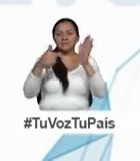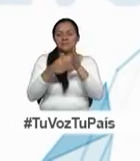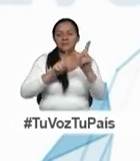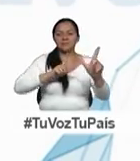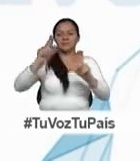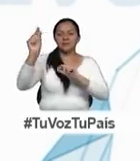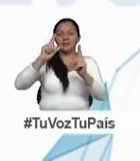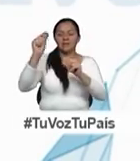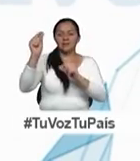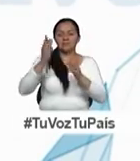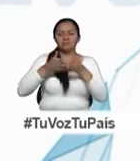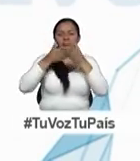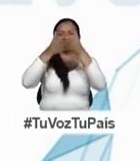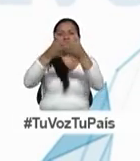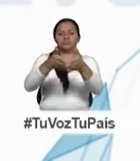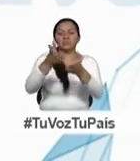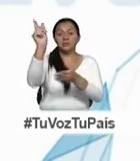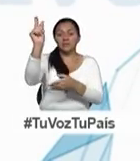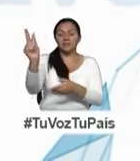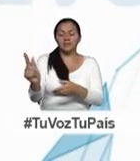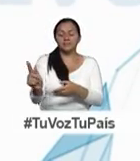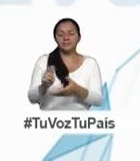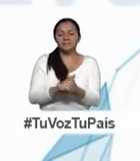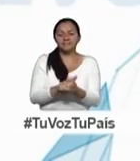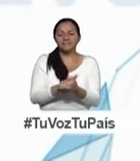inmigrantes que navegaban hacia Italia.